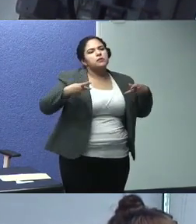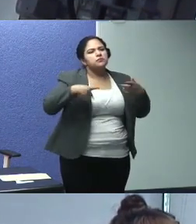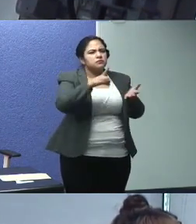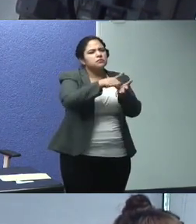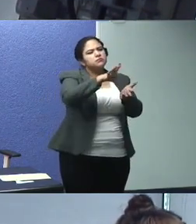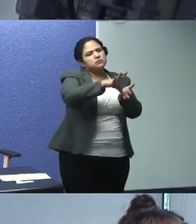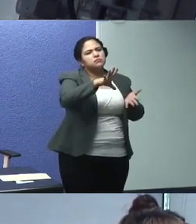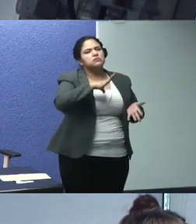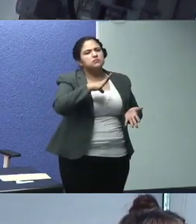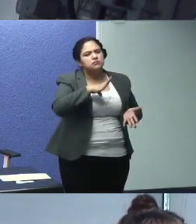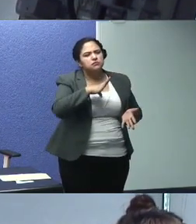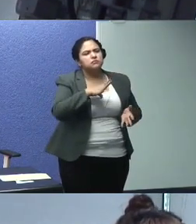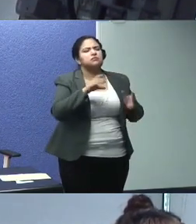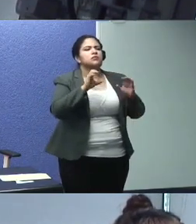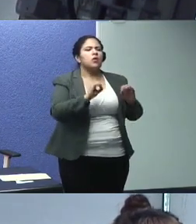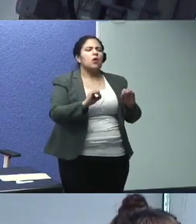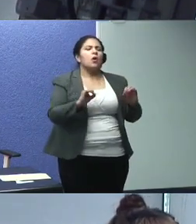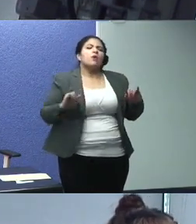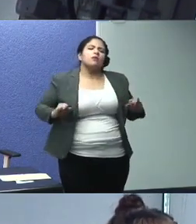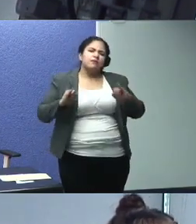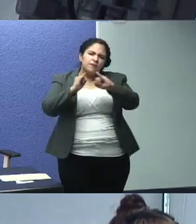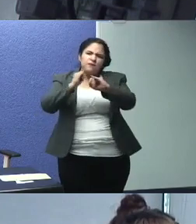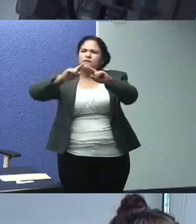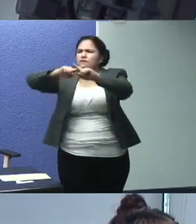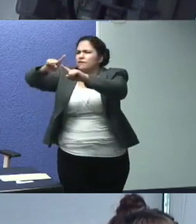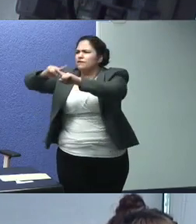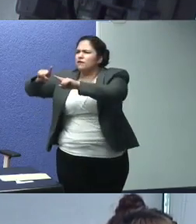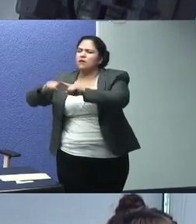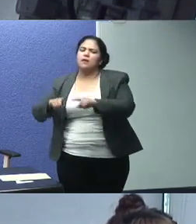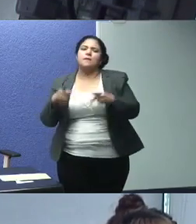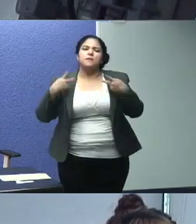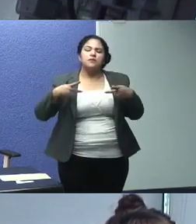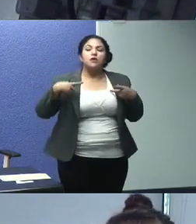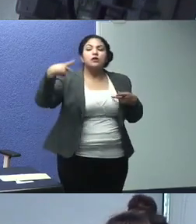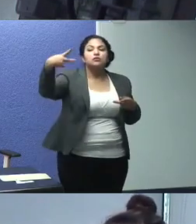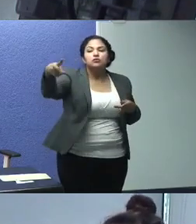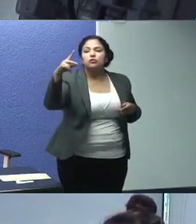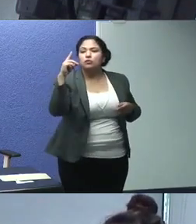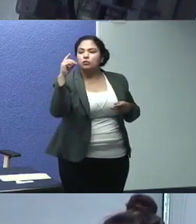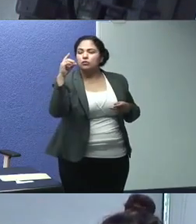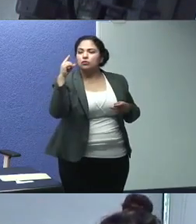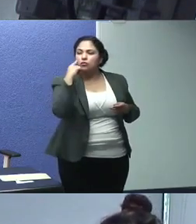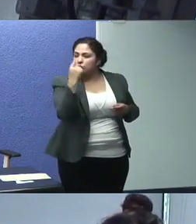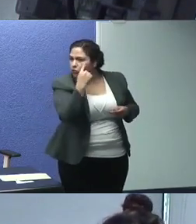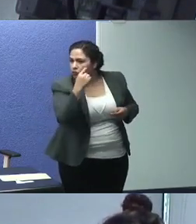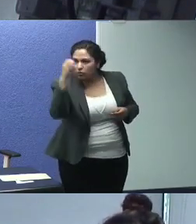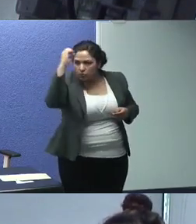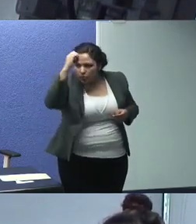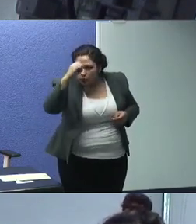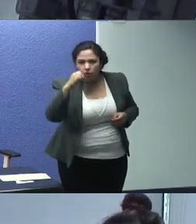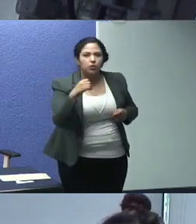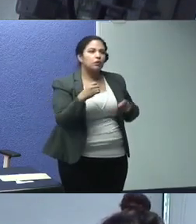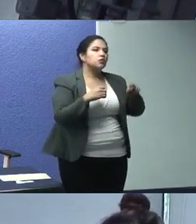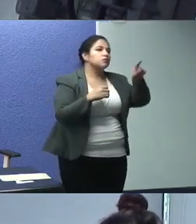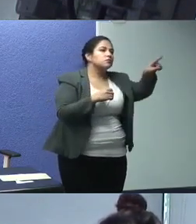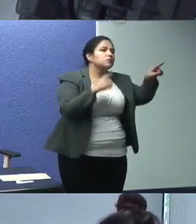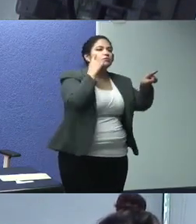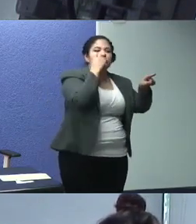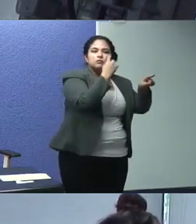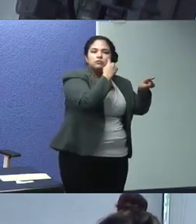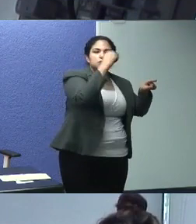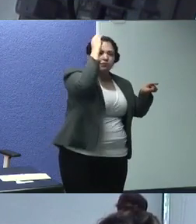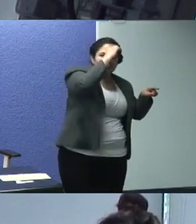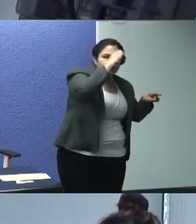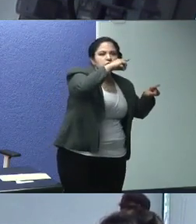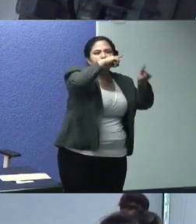las dependencias, ya que cada quien lo hace desde su propia perspectiva, desde lo que consideran, y en muchas